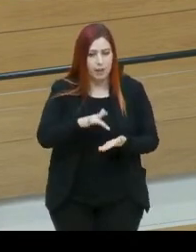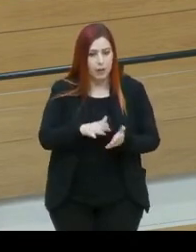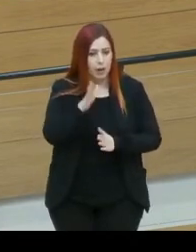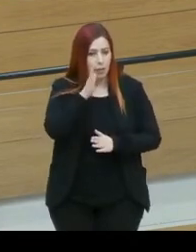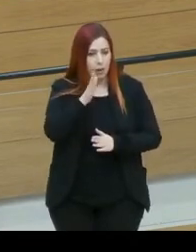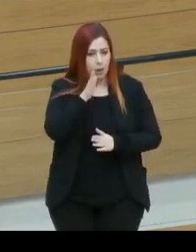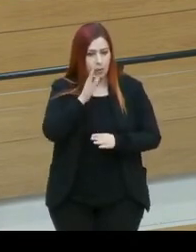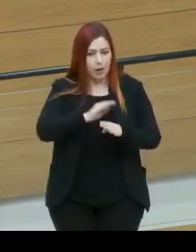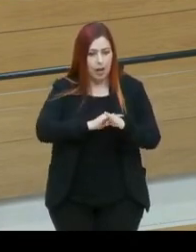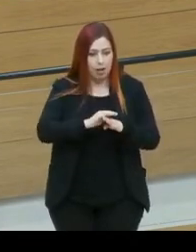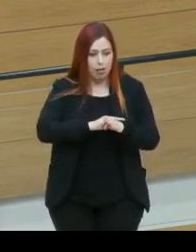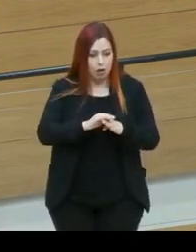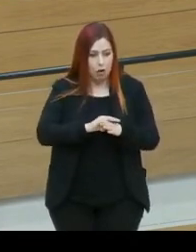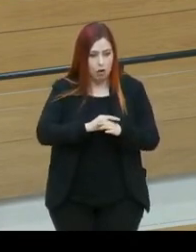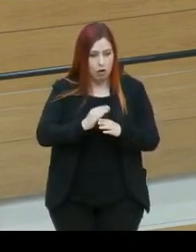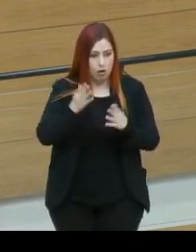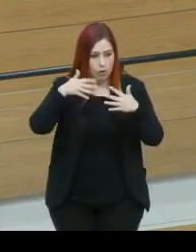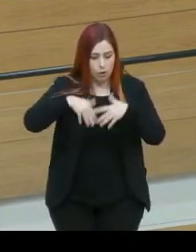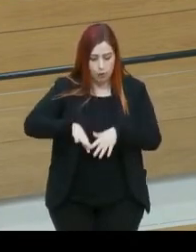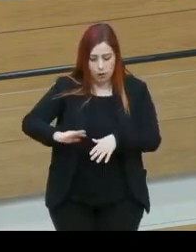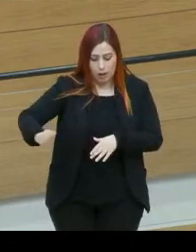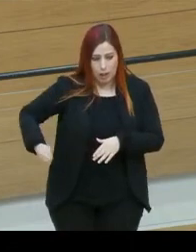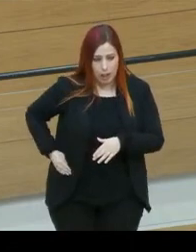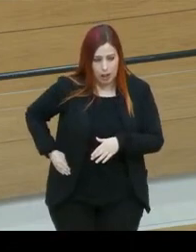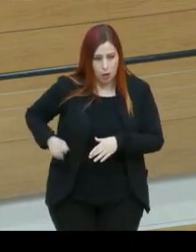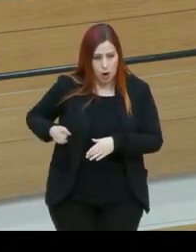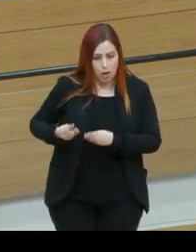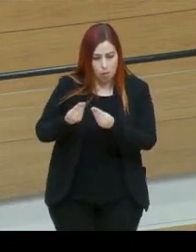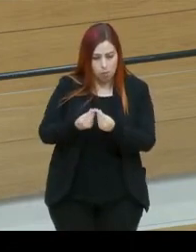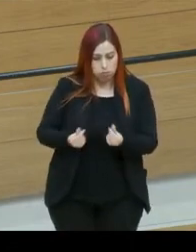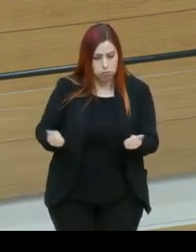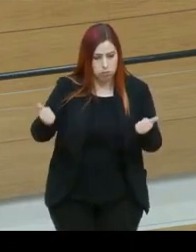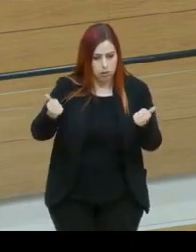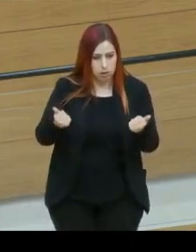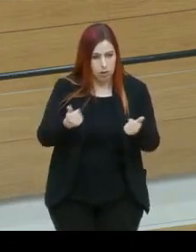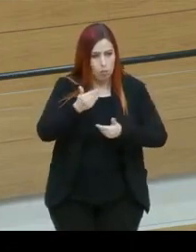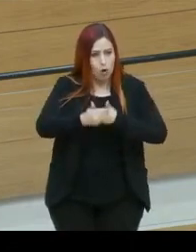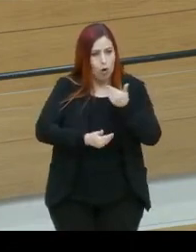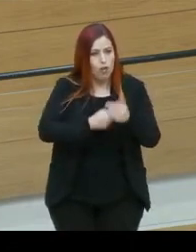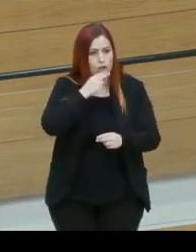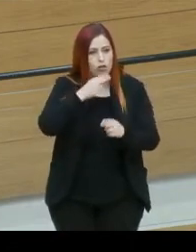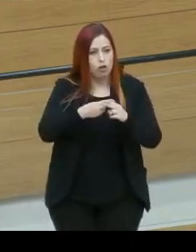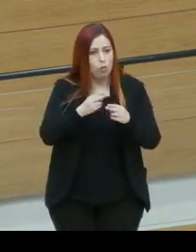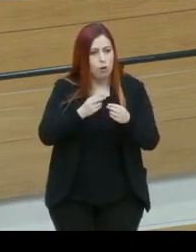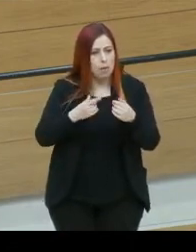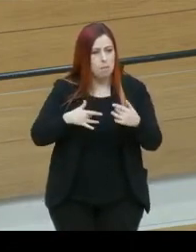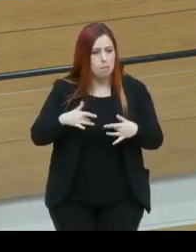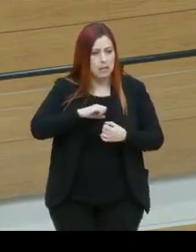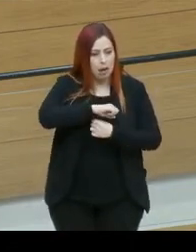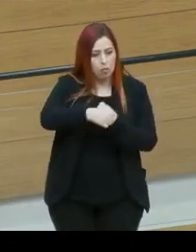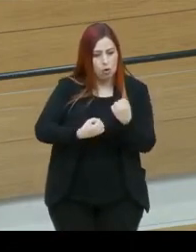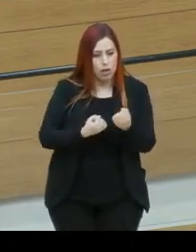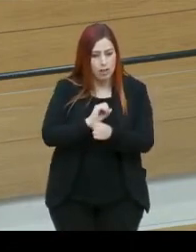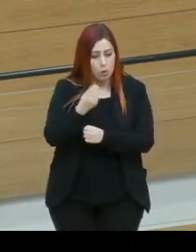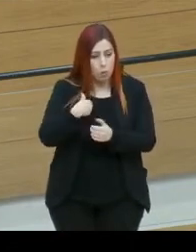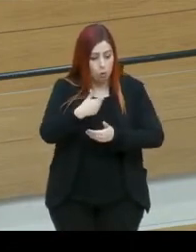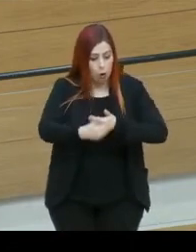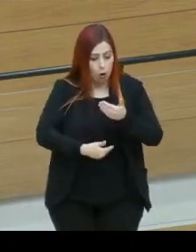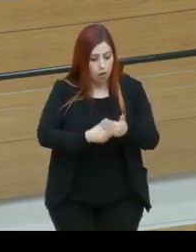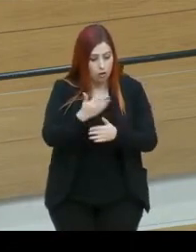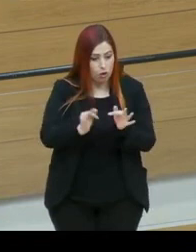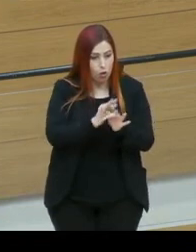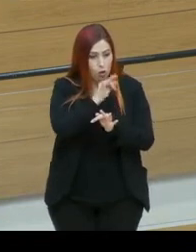alcohol pasa al hígado y en el hígado se descompone, es un proceso que se llama metabolismo, y durante este proceso se